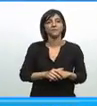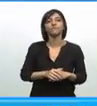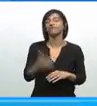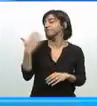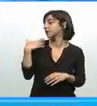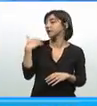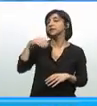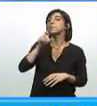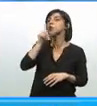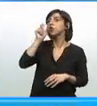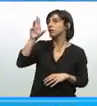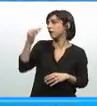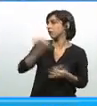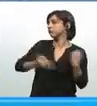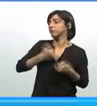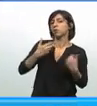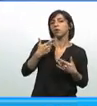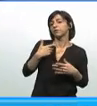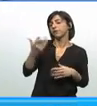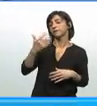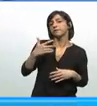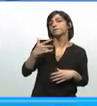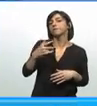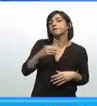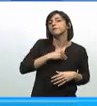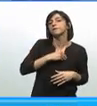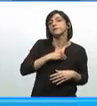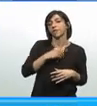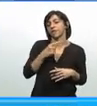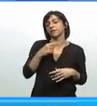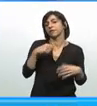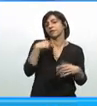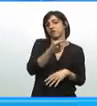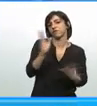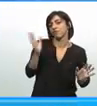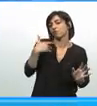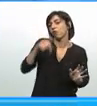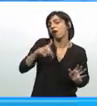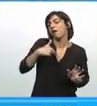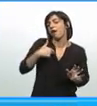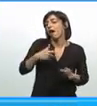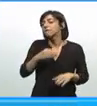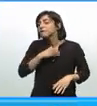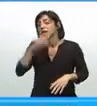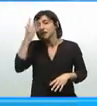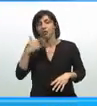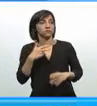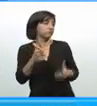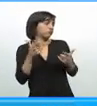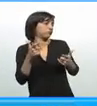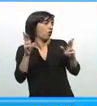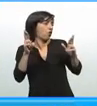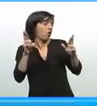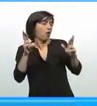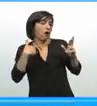acaba de confesar que es hincha de Obras. O sea, le robaron el primer hincha ahora. ¡Nos afanaron! Bueno, ojalá que siga viniendo. Siempre